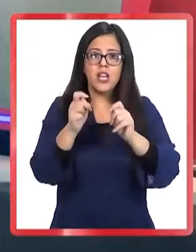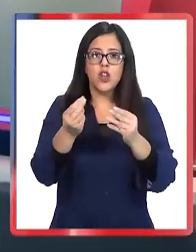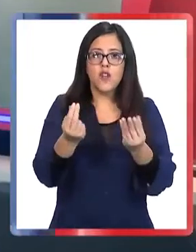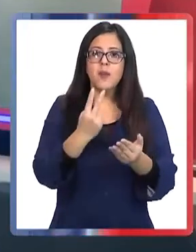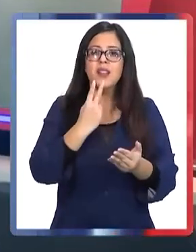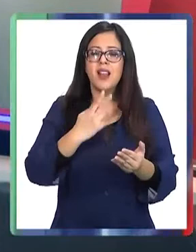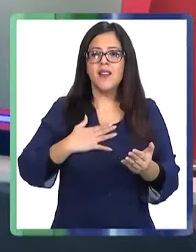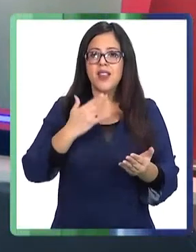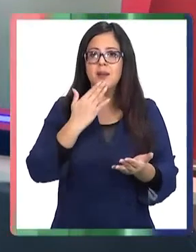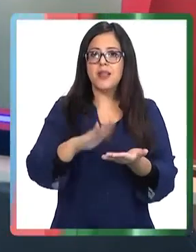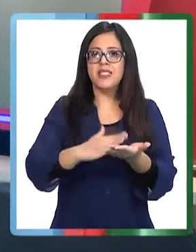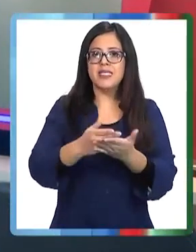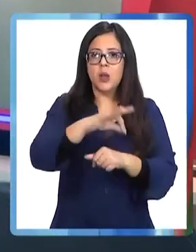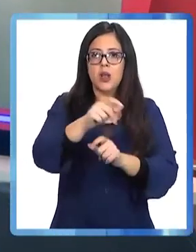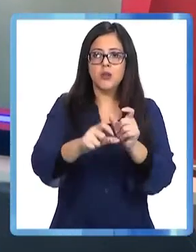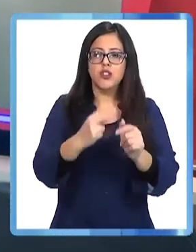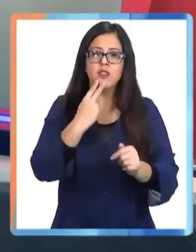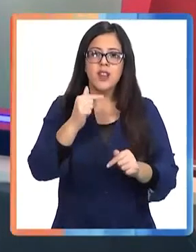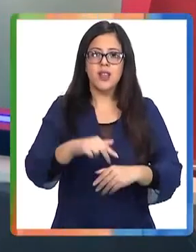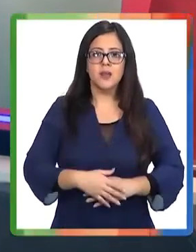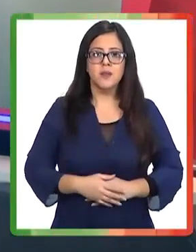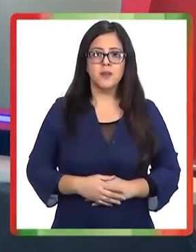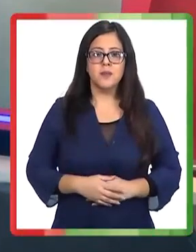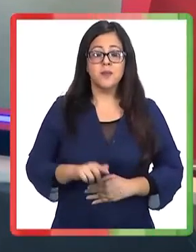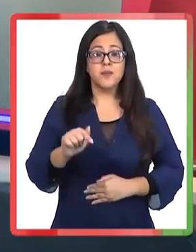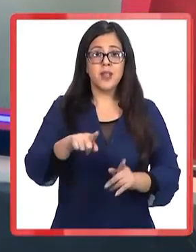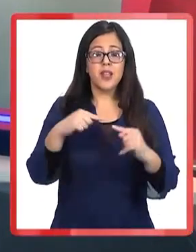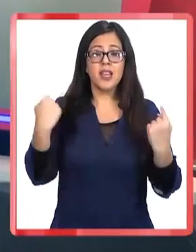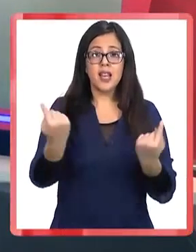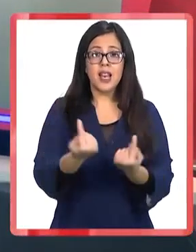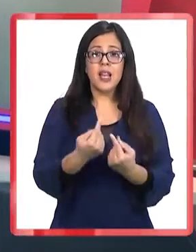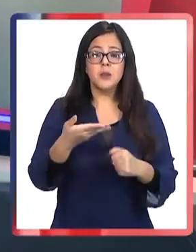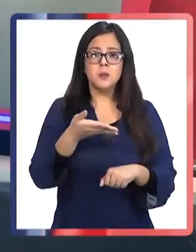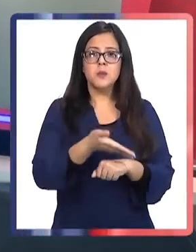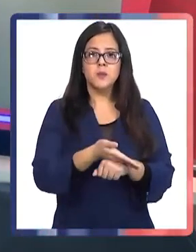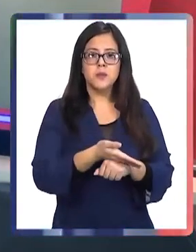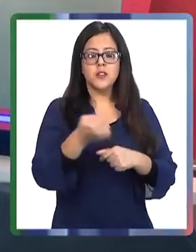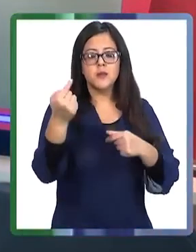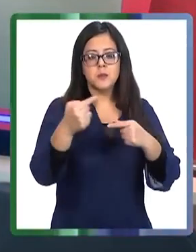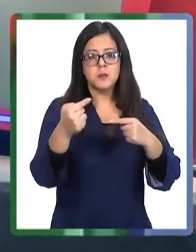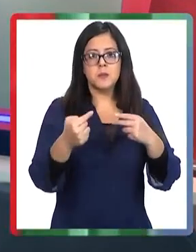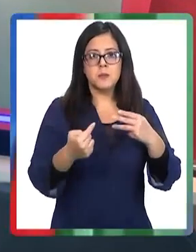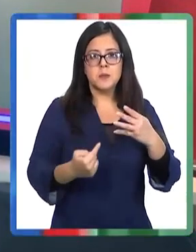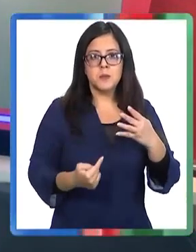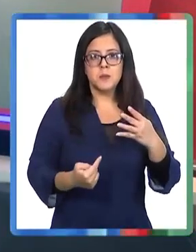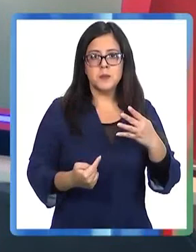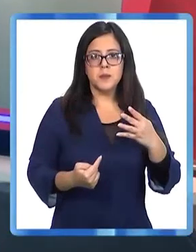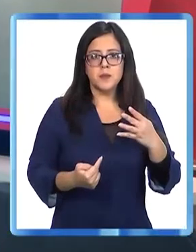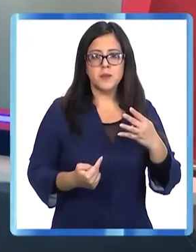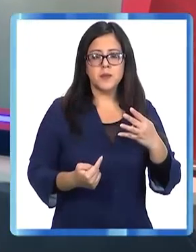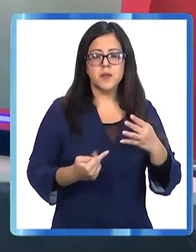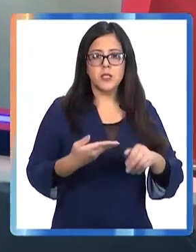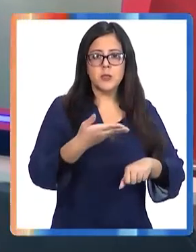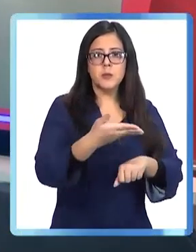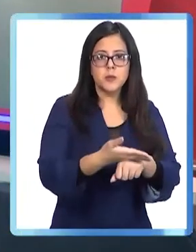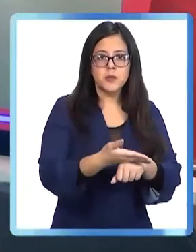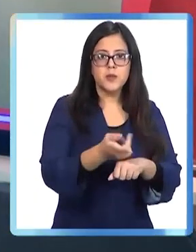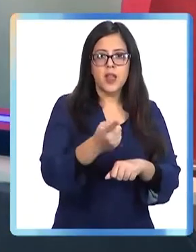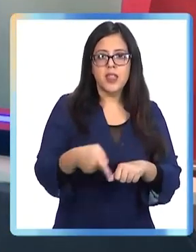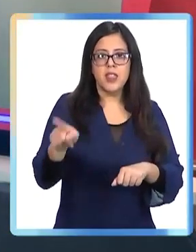riesgo claramente la vida y la salud de nuestros habitantes. Bueno, en general le hemos pedido le hemos entregado una